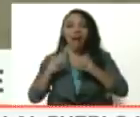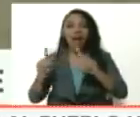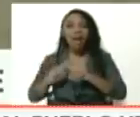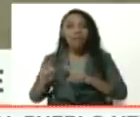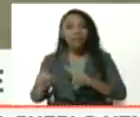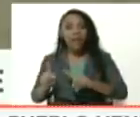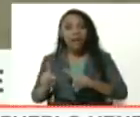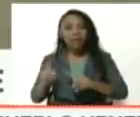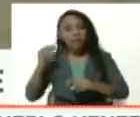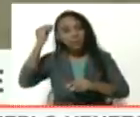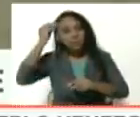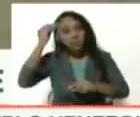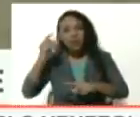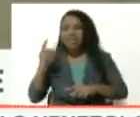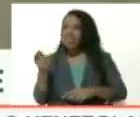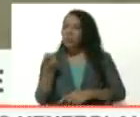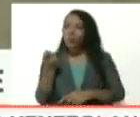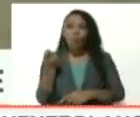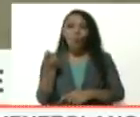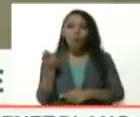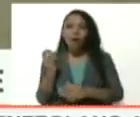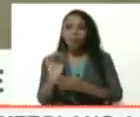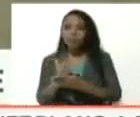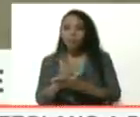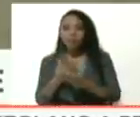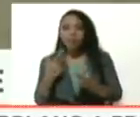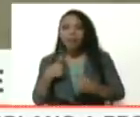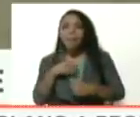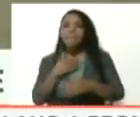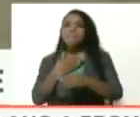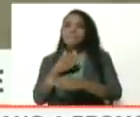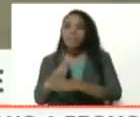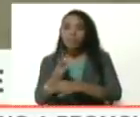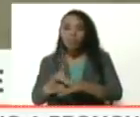hipótesis, ninguna está descartada, y vamos a